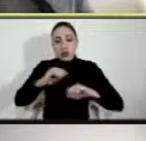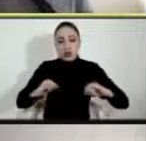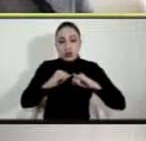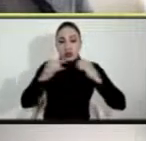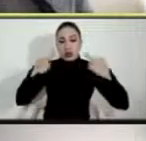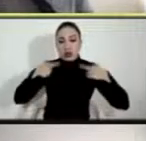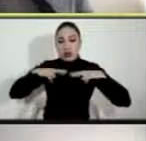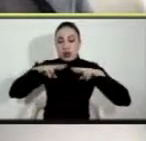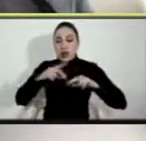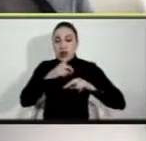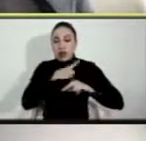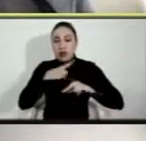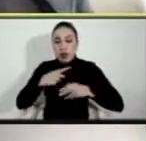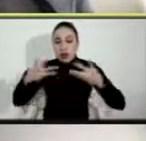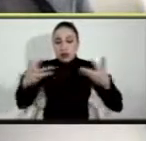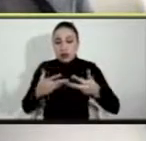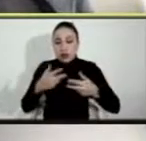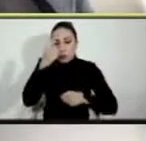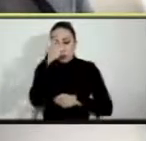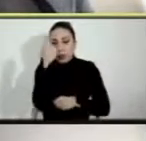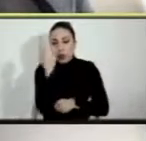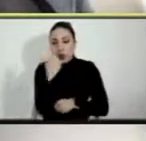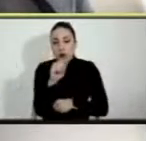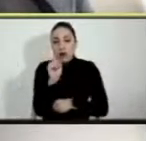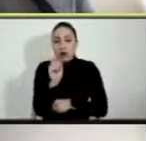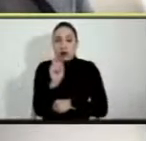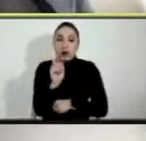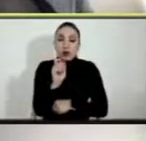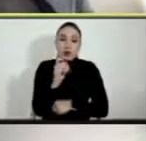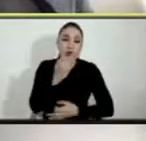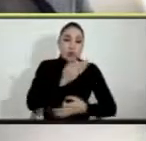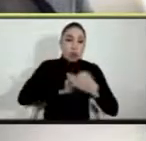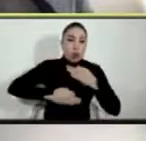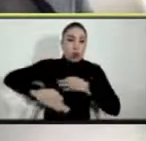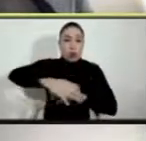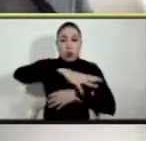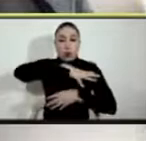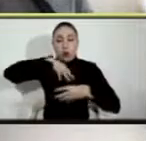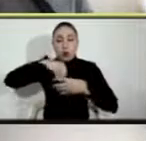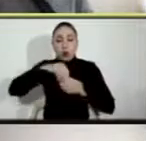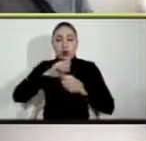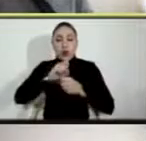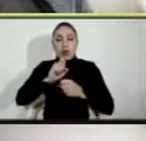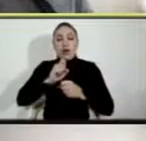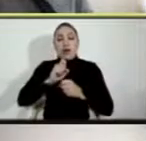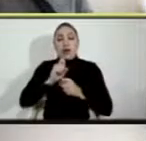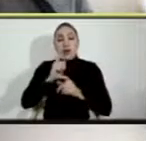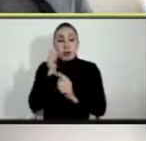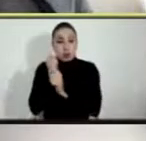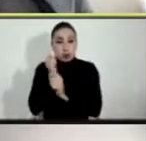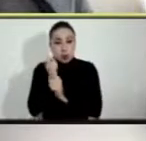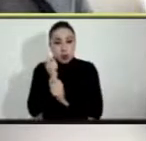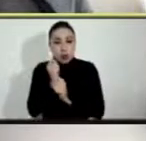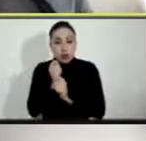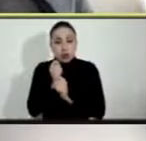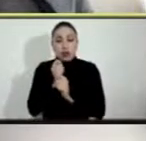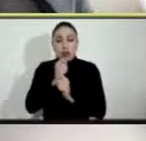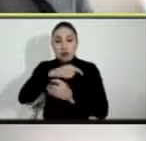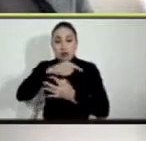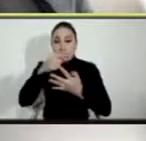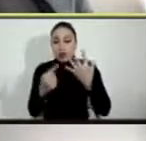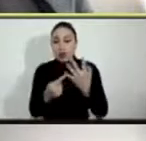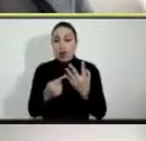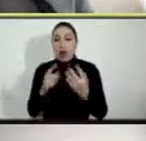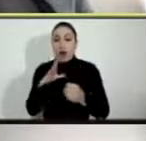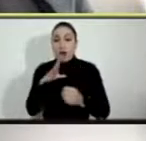necesarias a efecto de que la totalidad del sistema de transporte público de pasajeros se difundan las fichas de identificación de